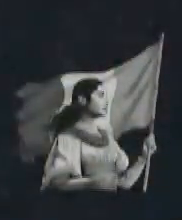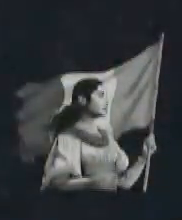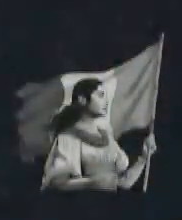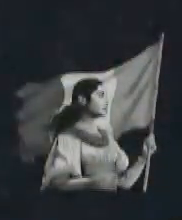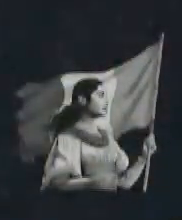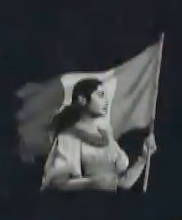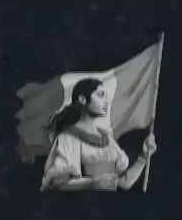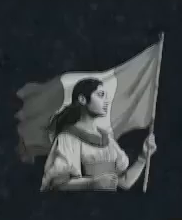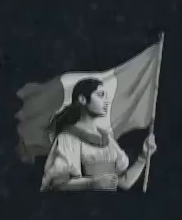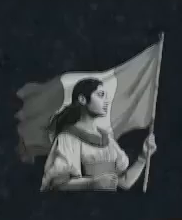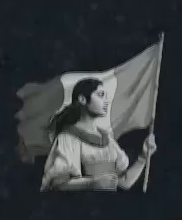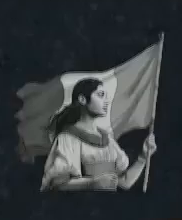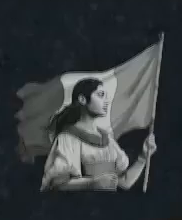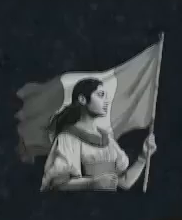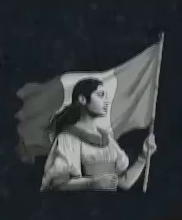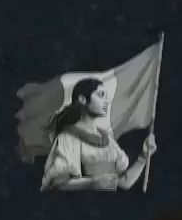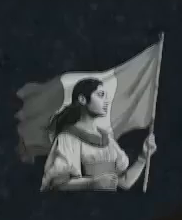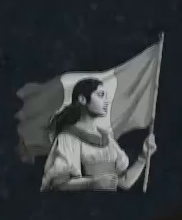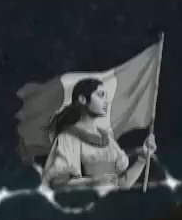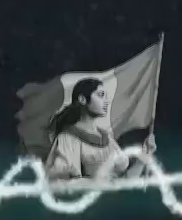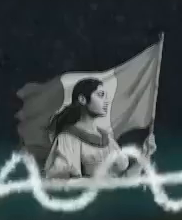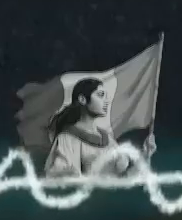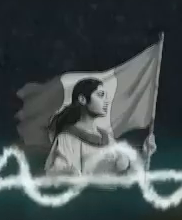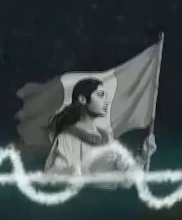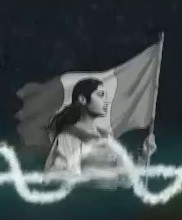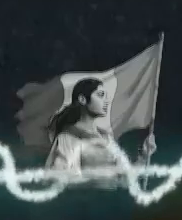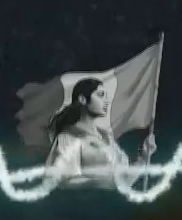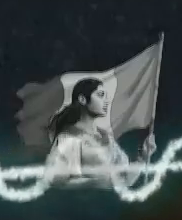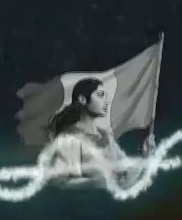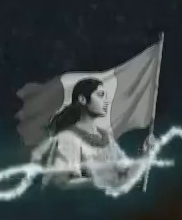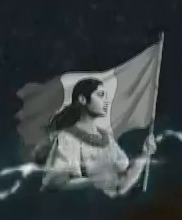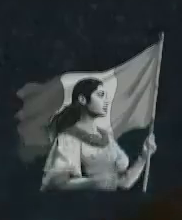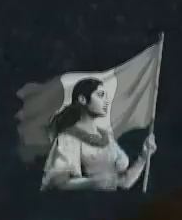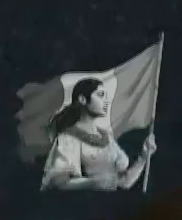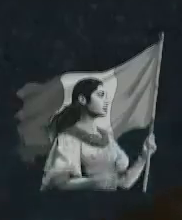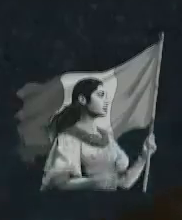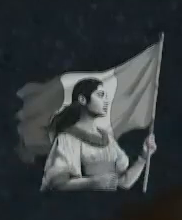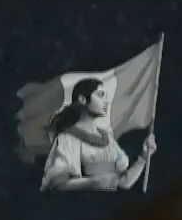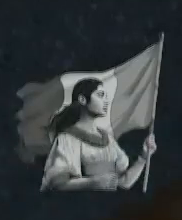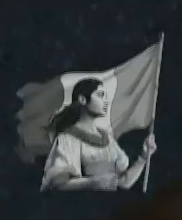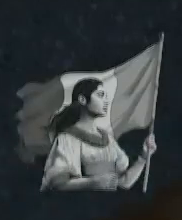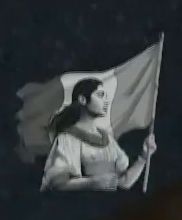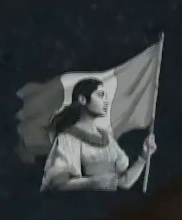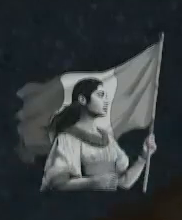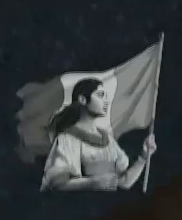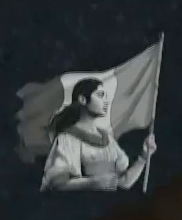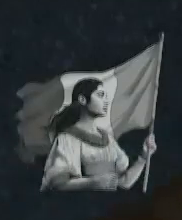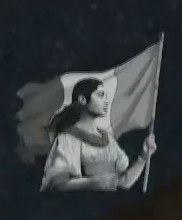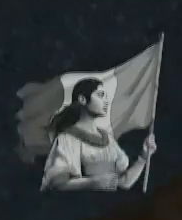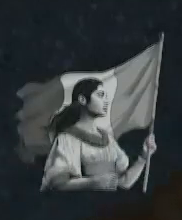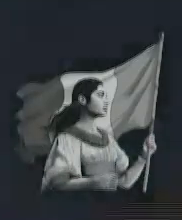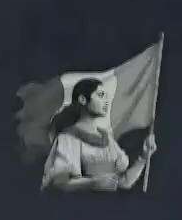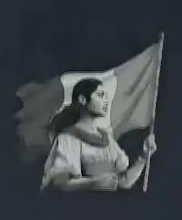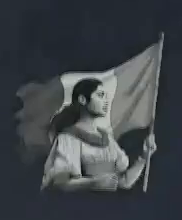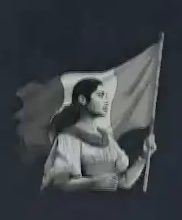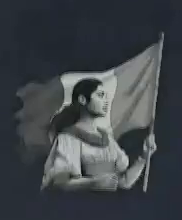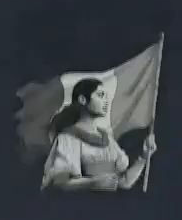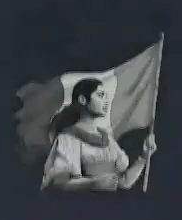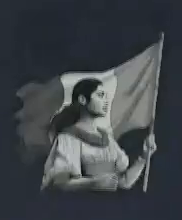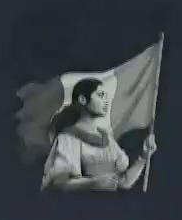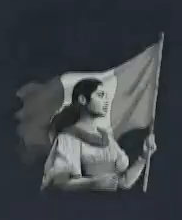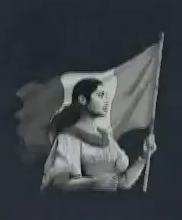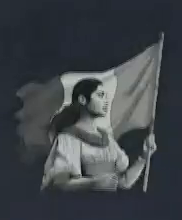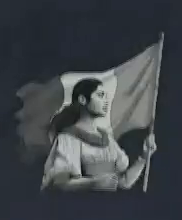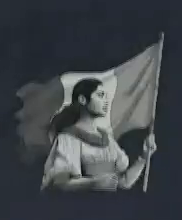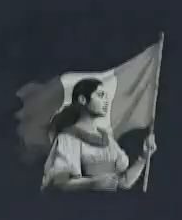sol? ¿Por qué sentimos calor? ¿Qué es la luz? Y miles de preguntas más. A los hombres